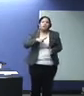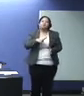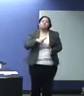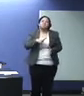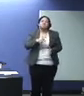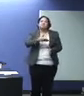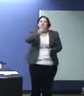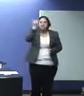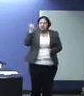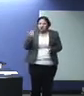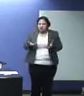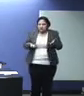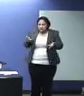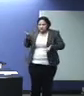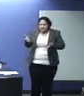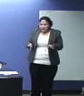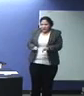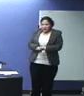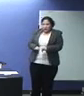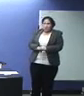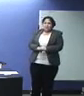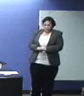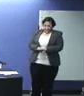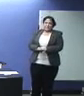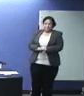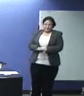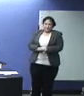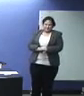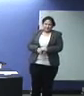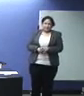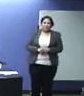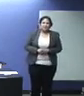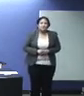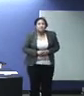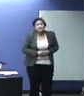una influencia comunitaria, porque la comunidad tampoco